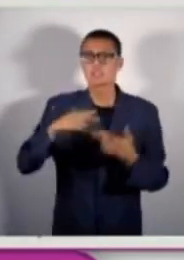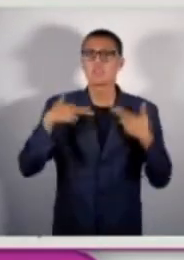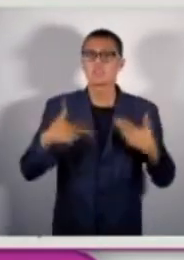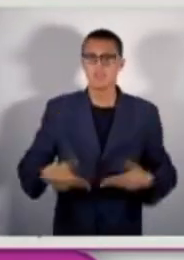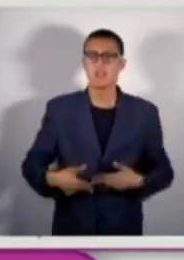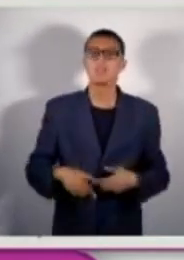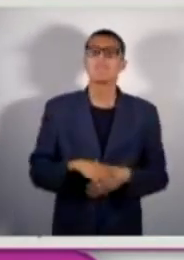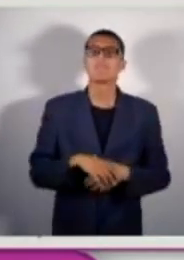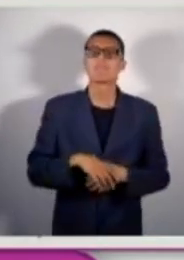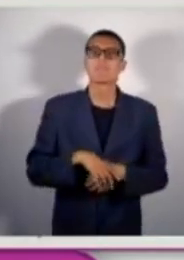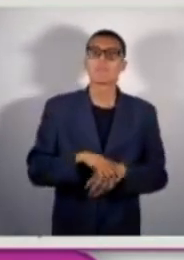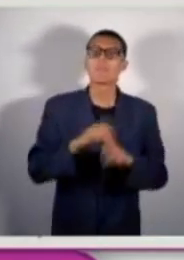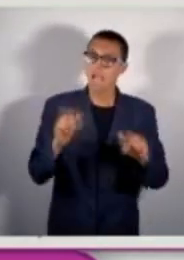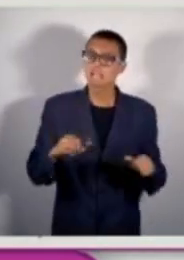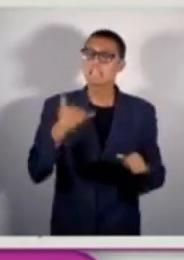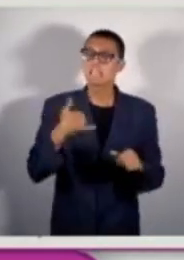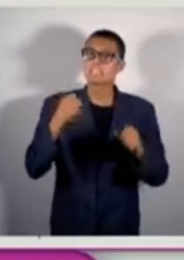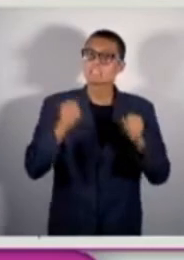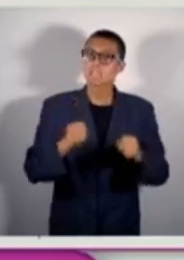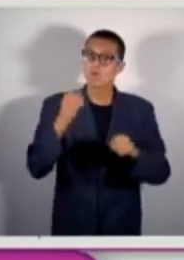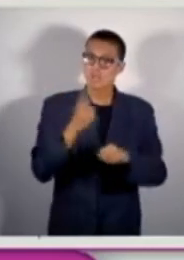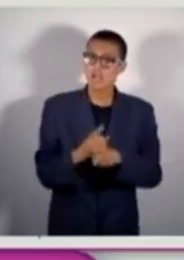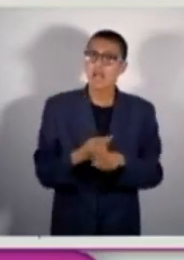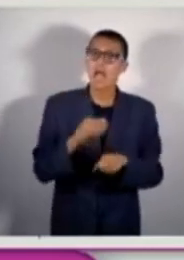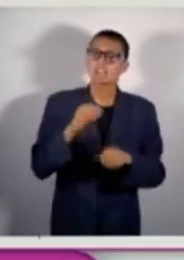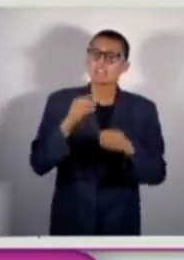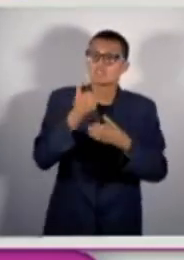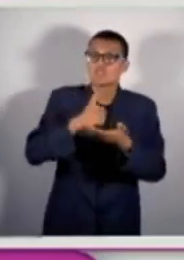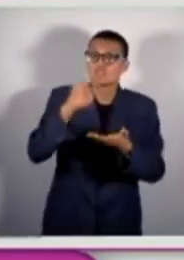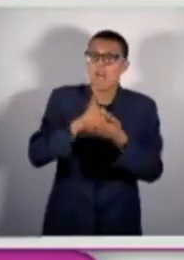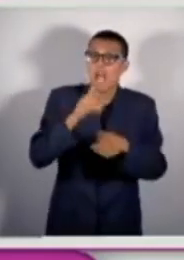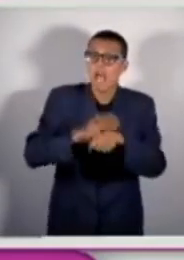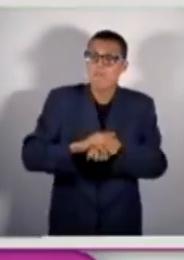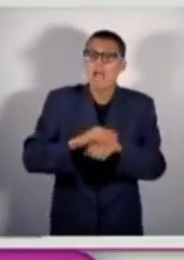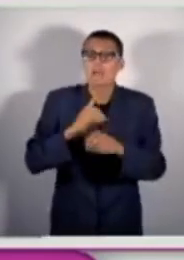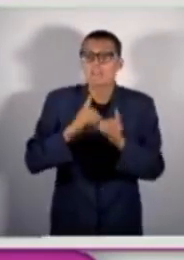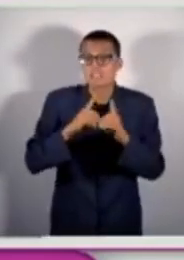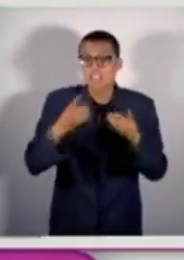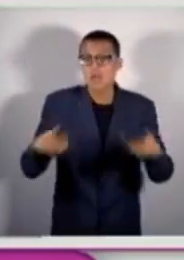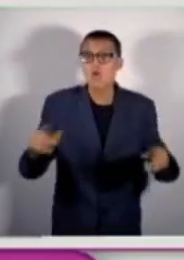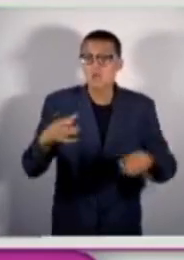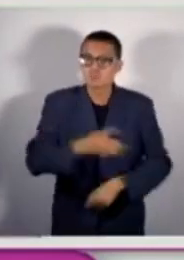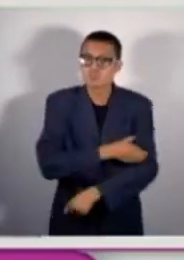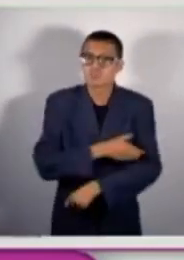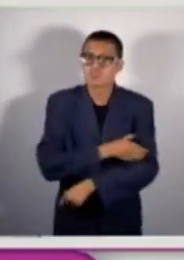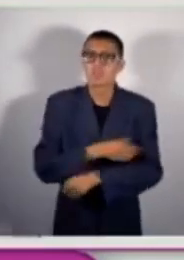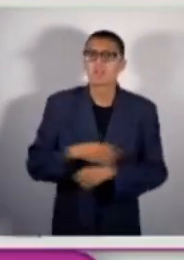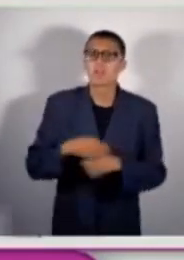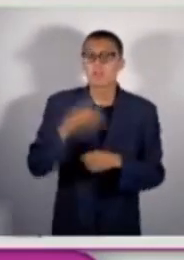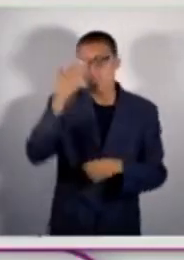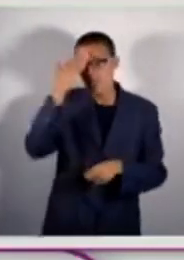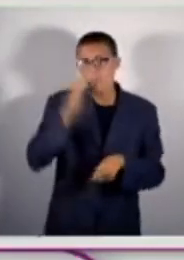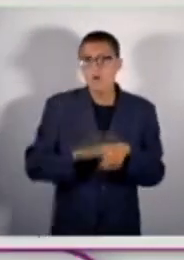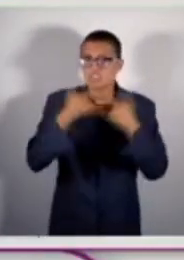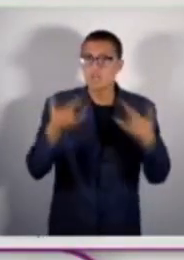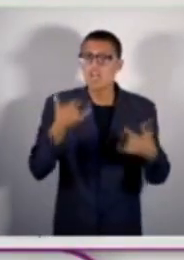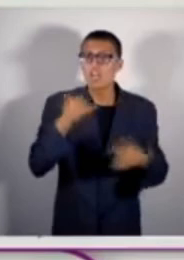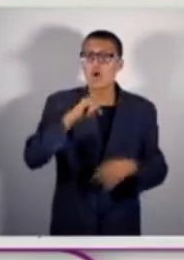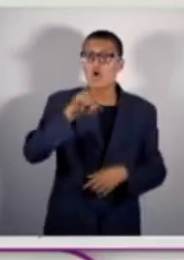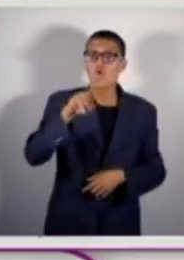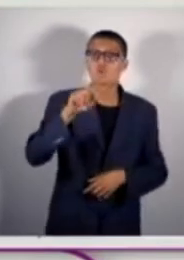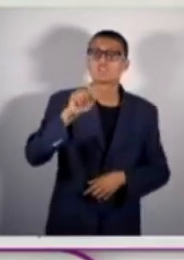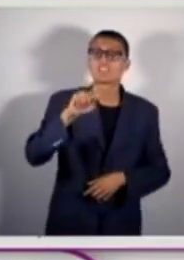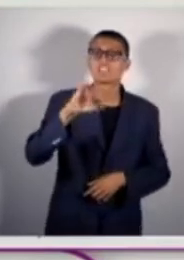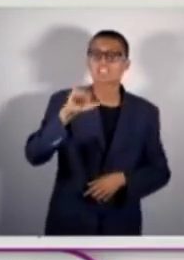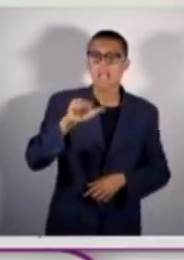de la paz y de la seguridad. Una ciudad amiga del desarrollo sostenible, de la creación de memoria histórica y de la justicia. Vamos